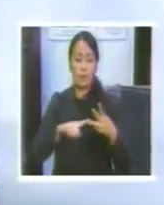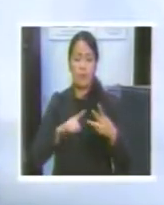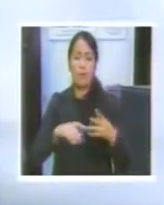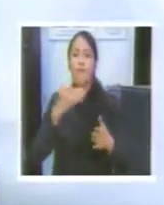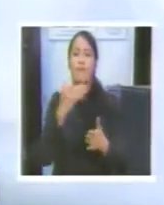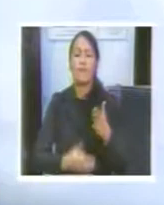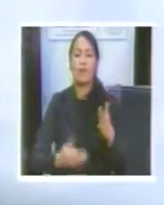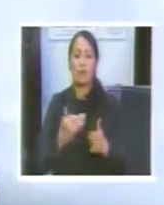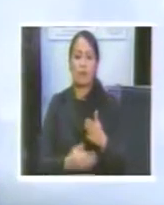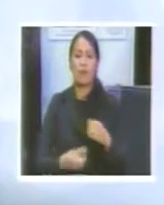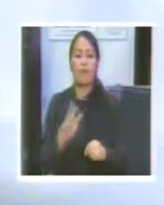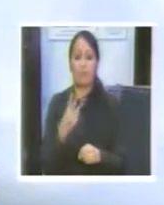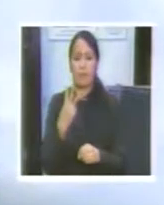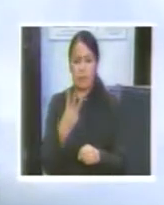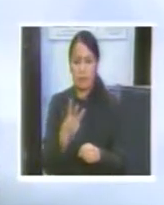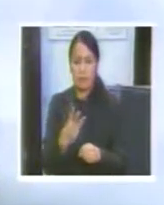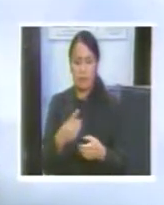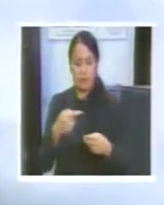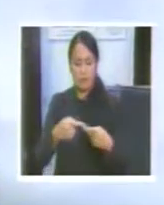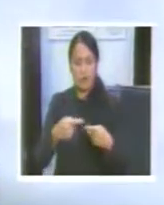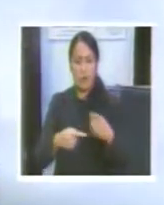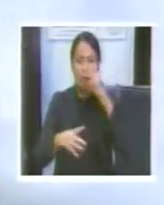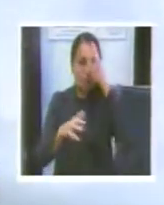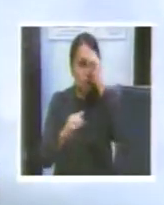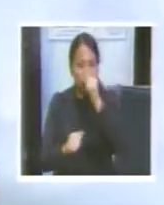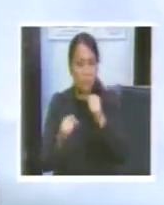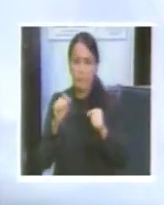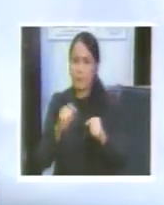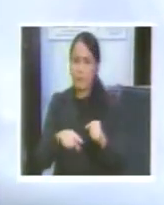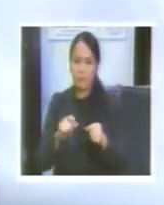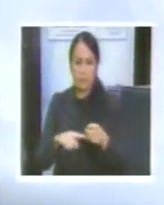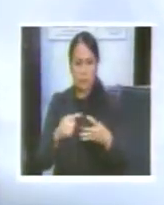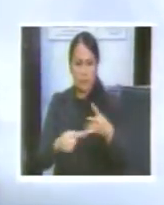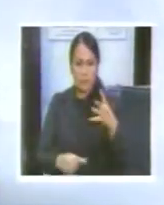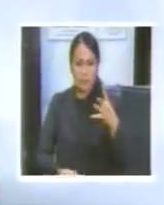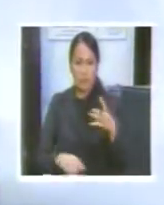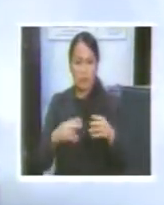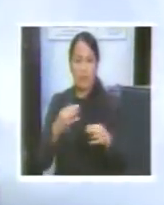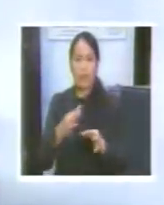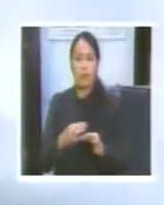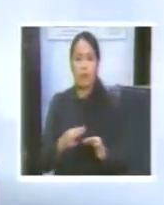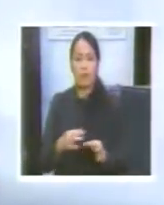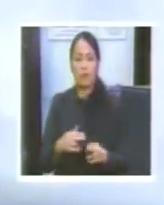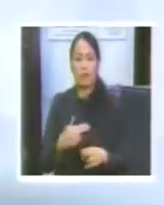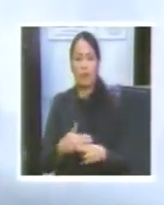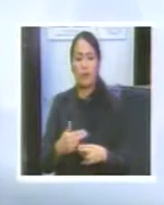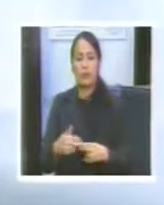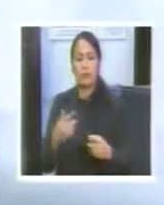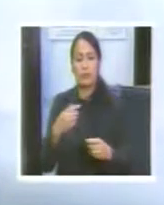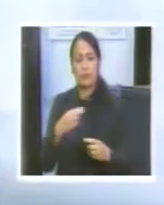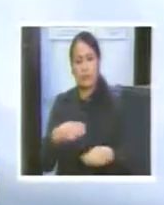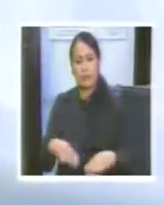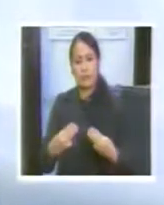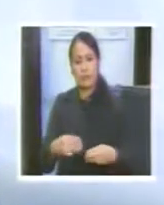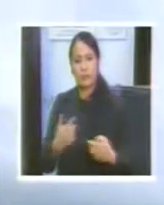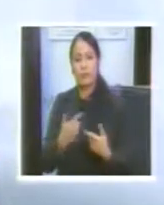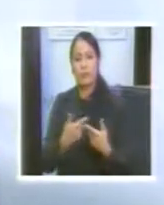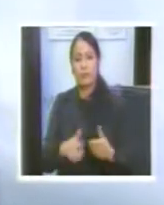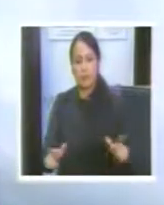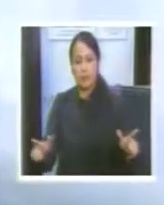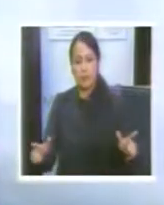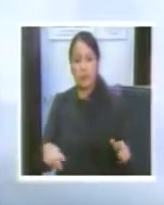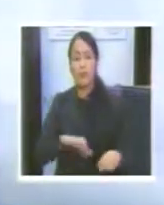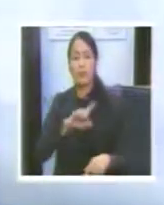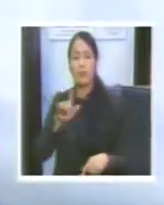acuerdo al mismo tiempo y obtener un compromiso claro de llevar a su final la creación de un mercado libre. Como resultado,